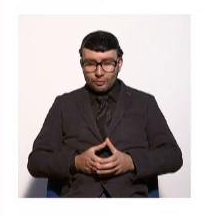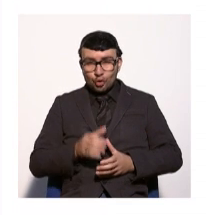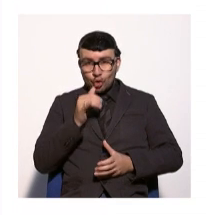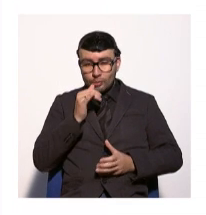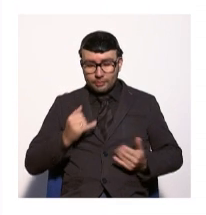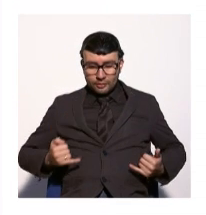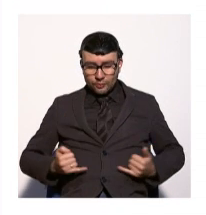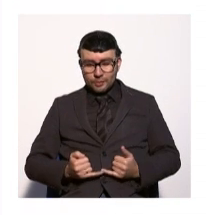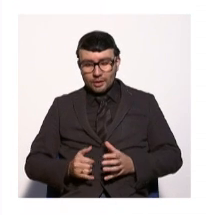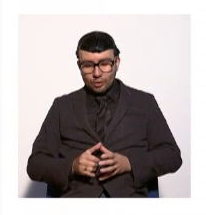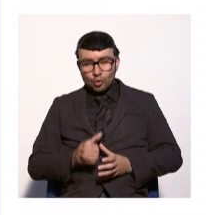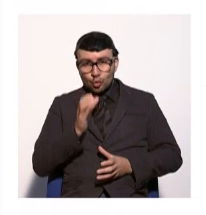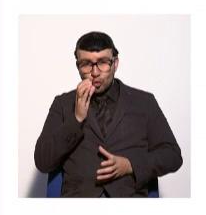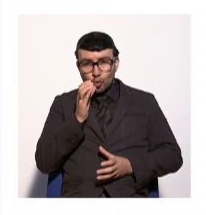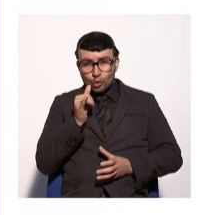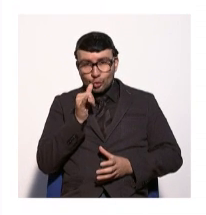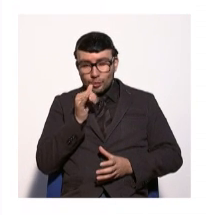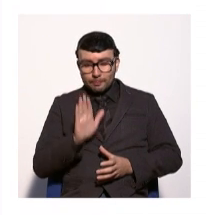la vejiga